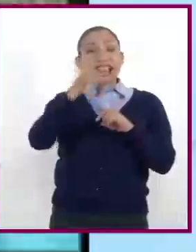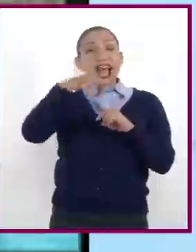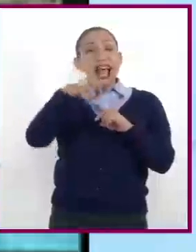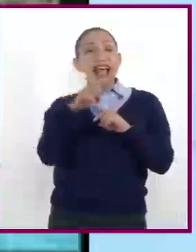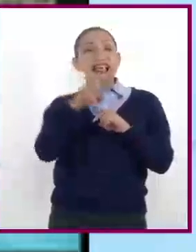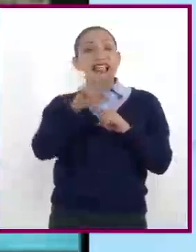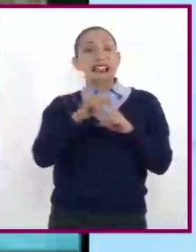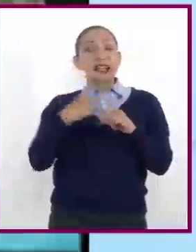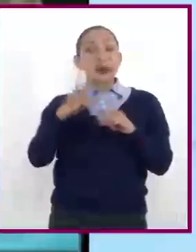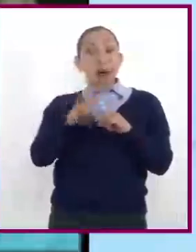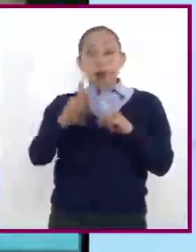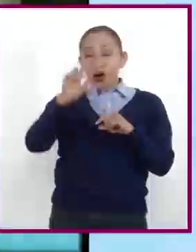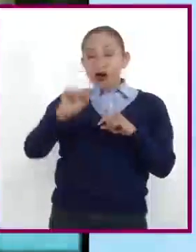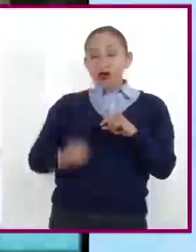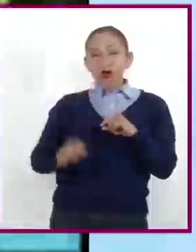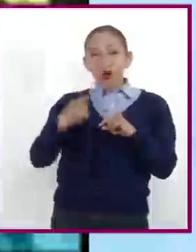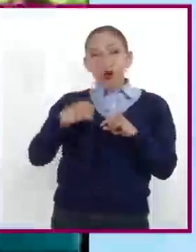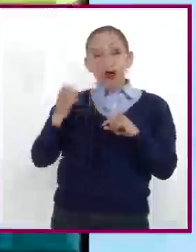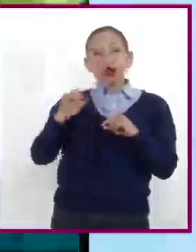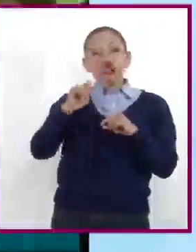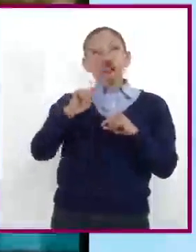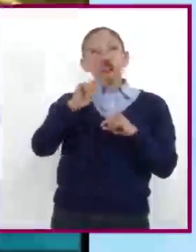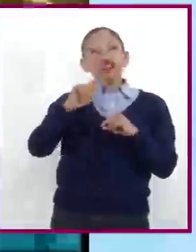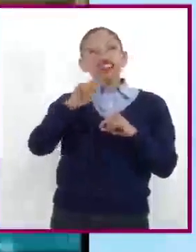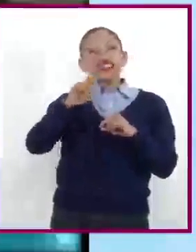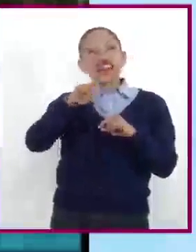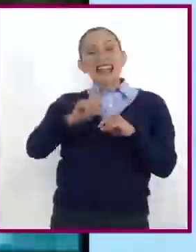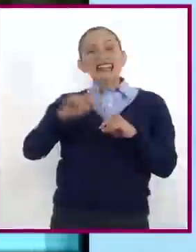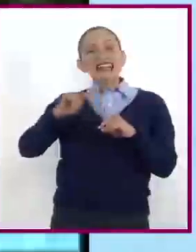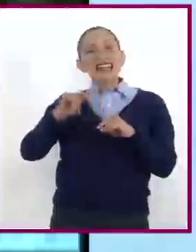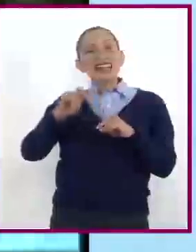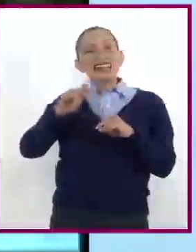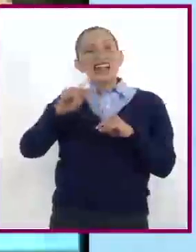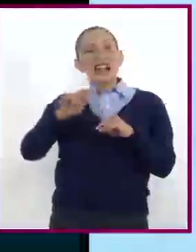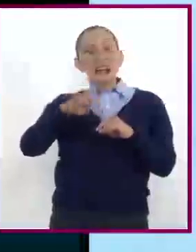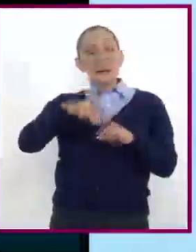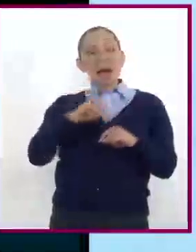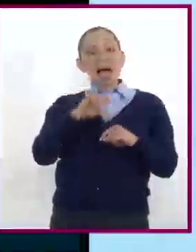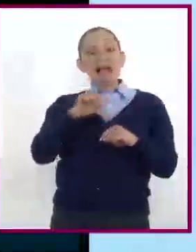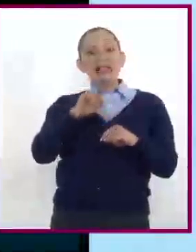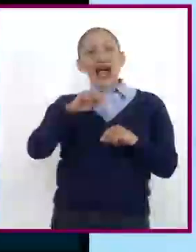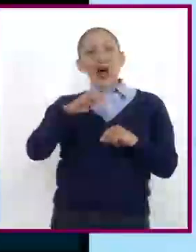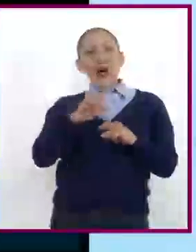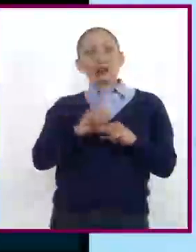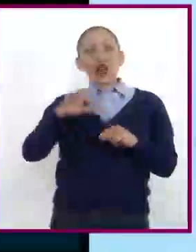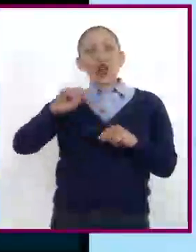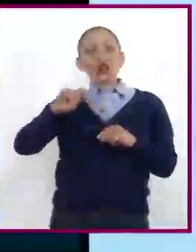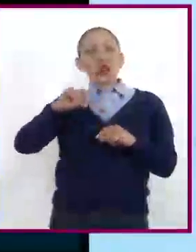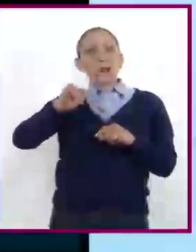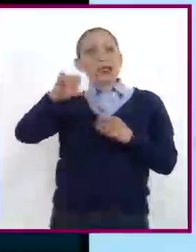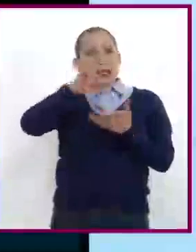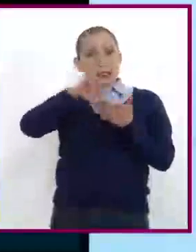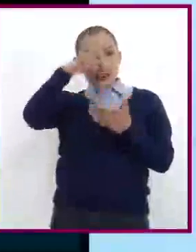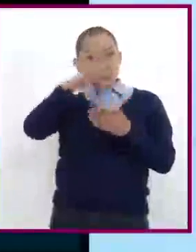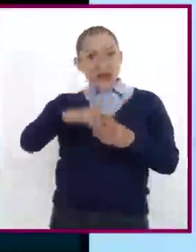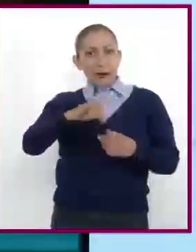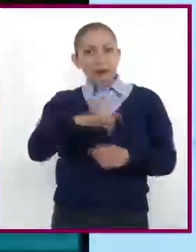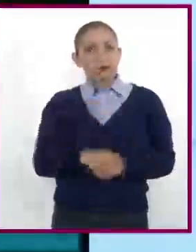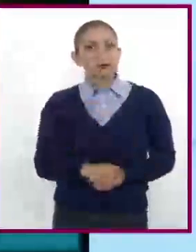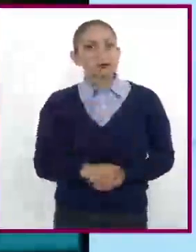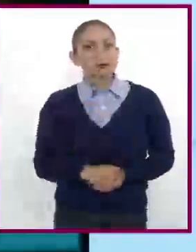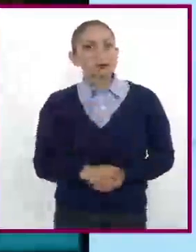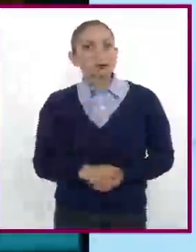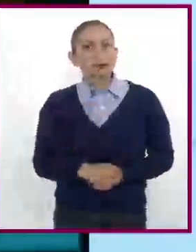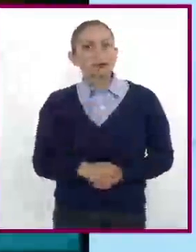hasta pueblos del sur como los tzetzales y tzotziles, pasando por los mazahuas y los otomís del centro del país.